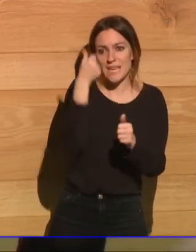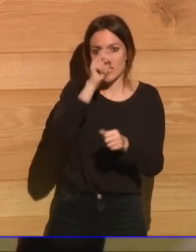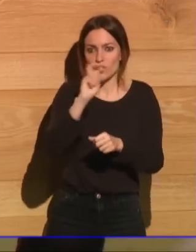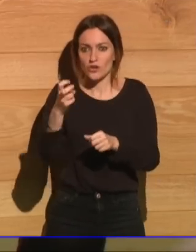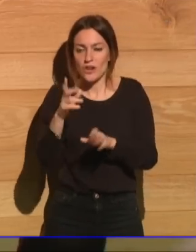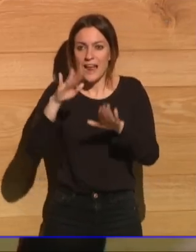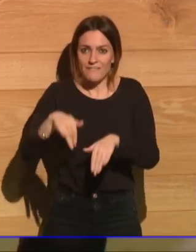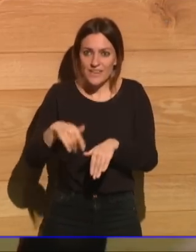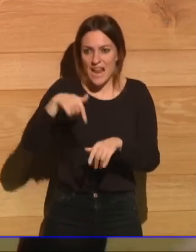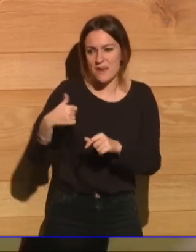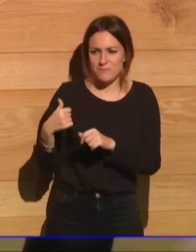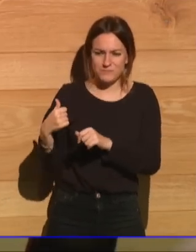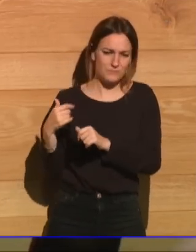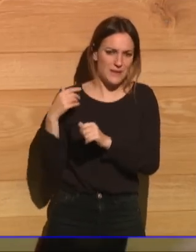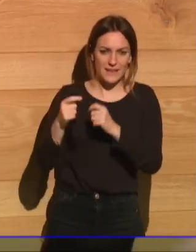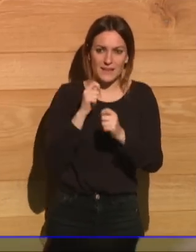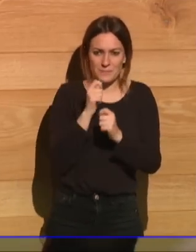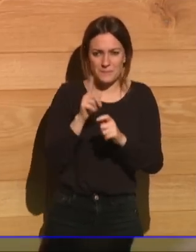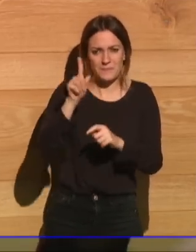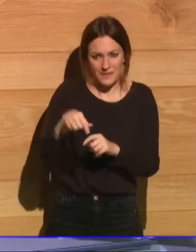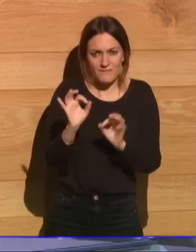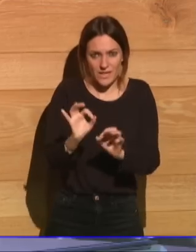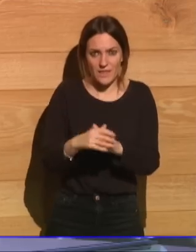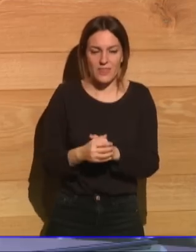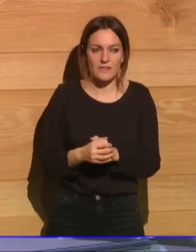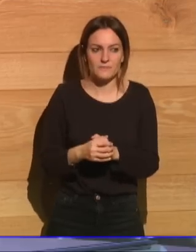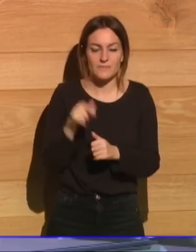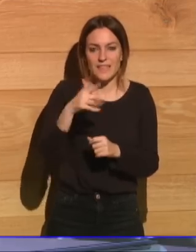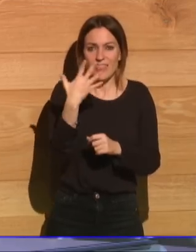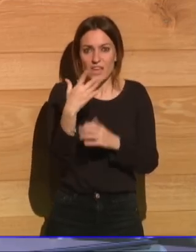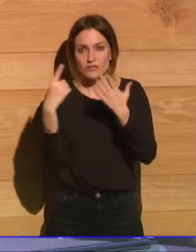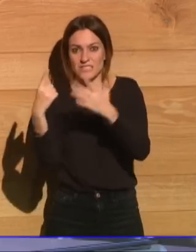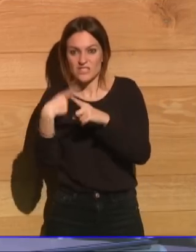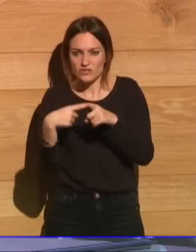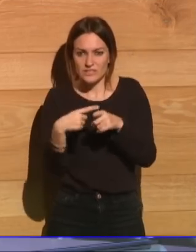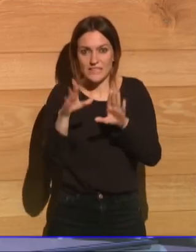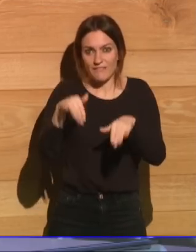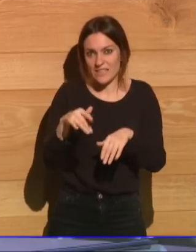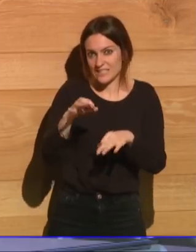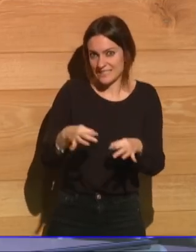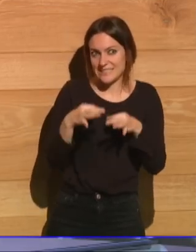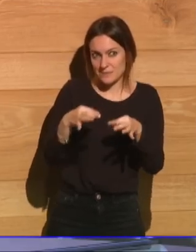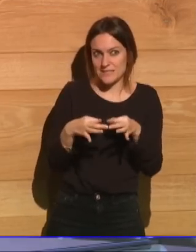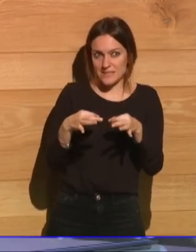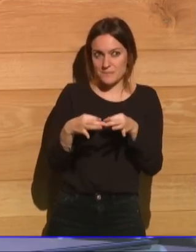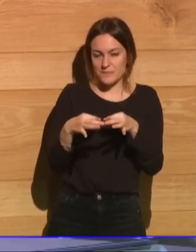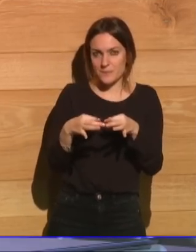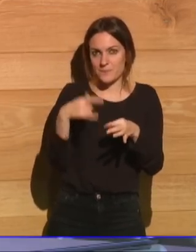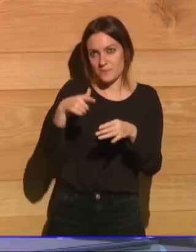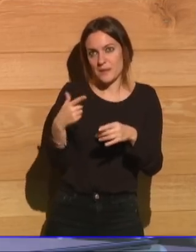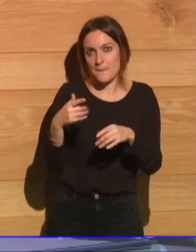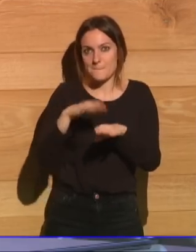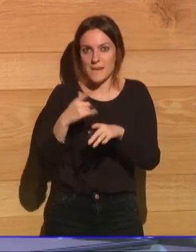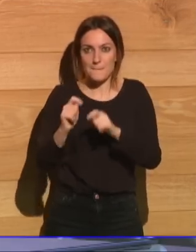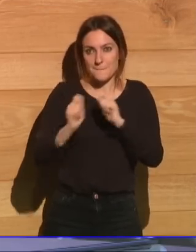hacer el casting. Eso en todas Eso las es. historias cuentan lo mismo. Y esas 5 o 6 cosas casi siempre están en el kit de prensa Sí. con el que se provee a